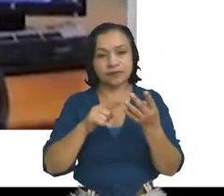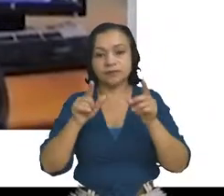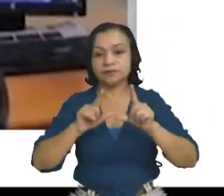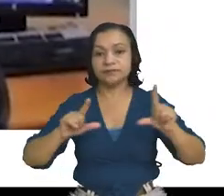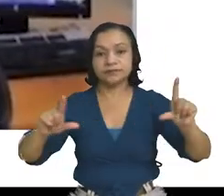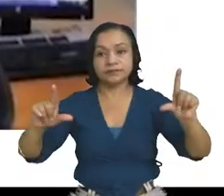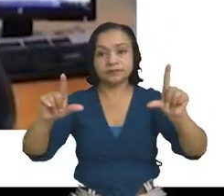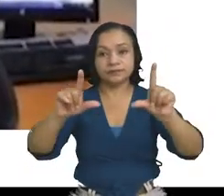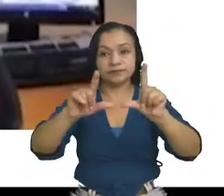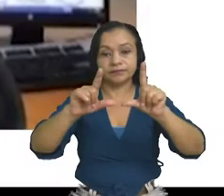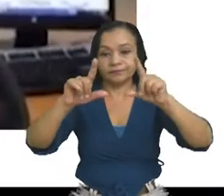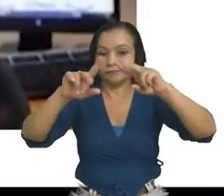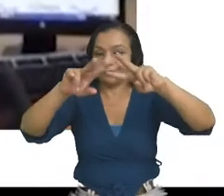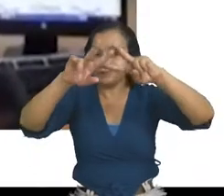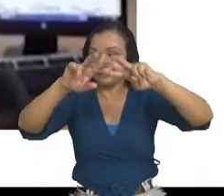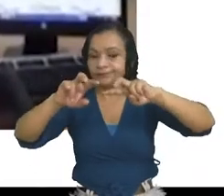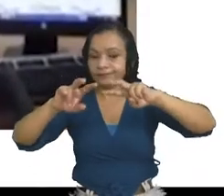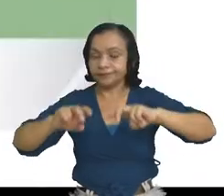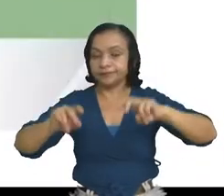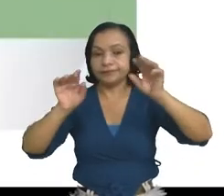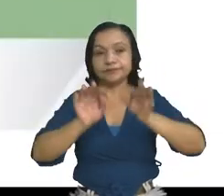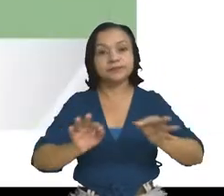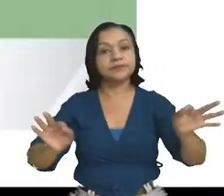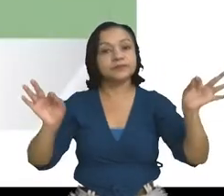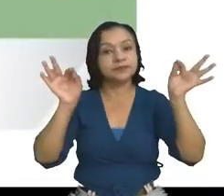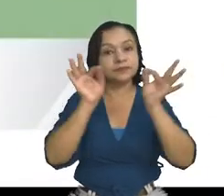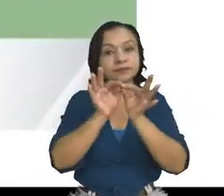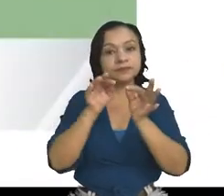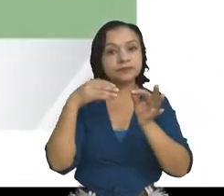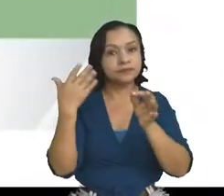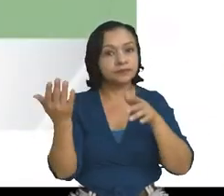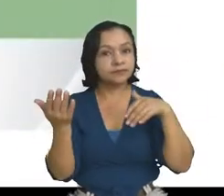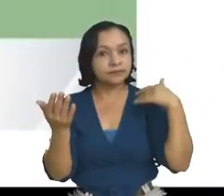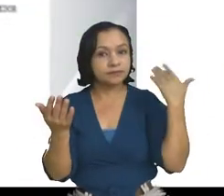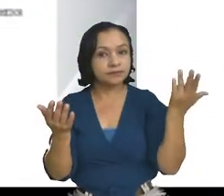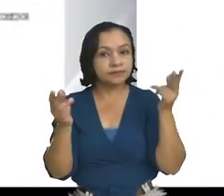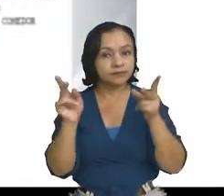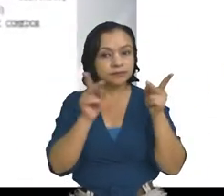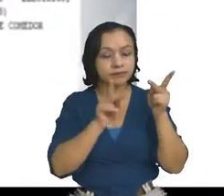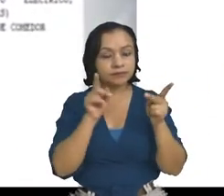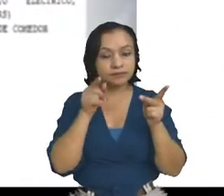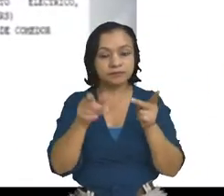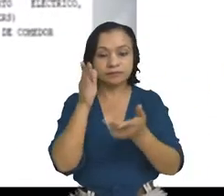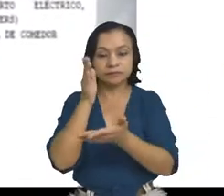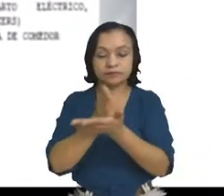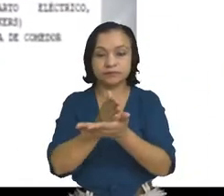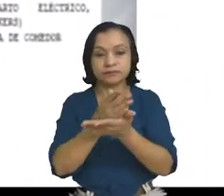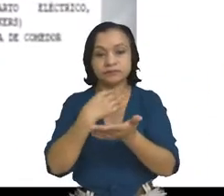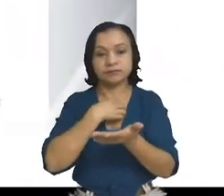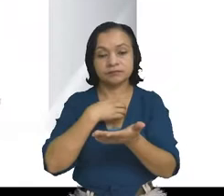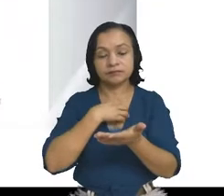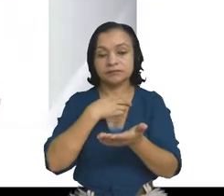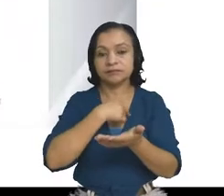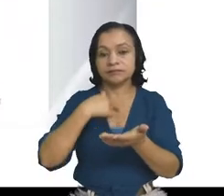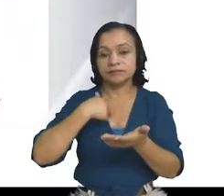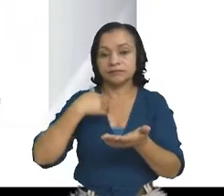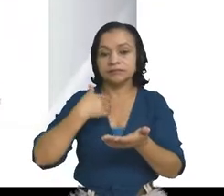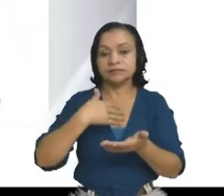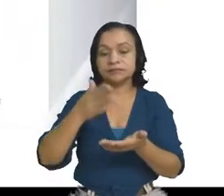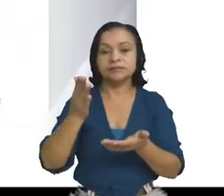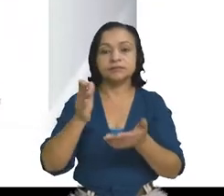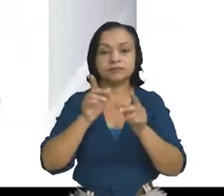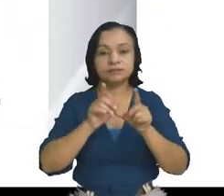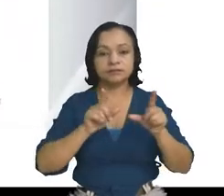para la parte diagnóstica que es fundamental para determinar cuál es la situación del paciente y definir el tratamiento a seguir. También tiene las